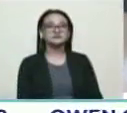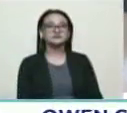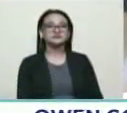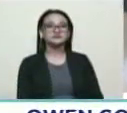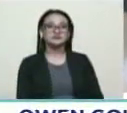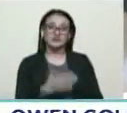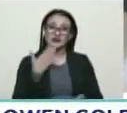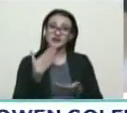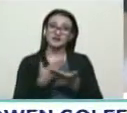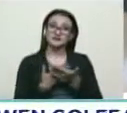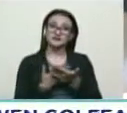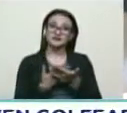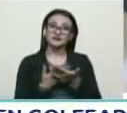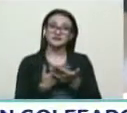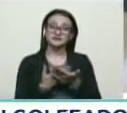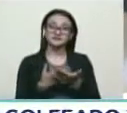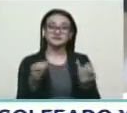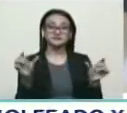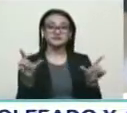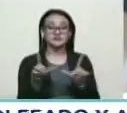gracias por seguir en nuestra sintonía.